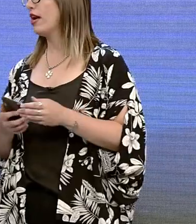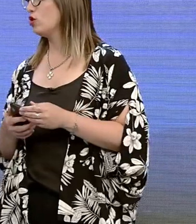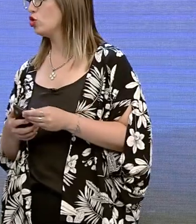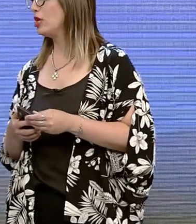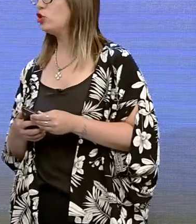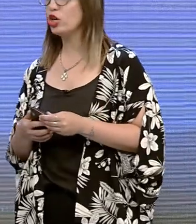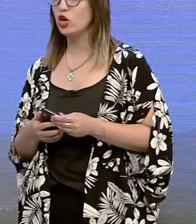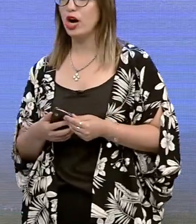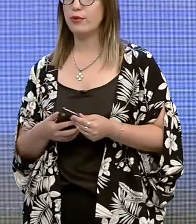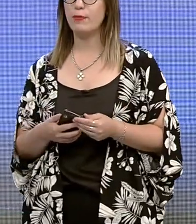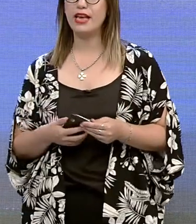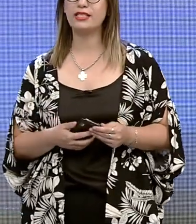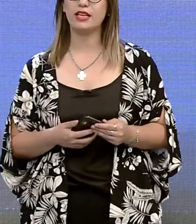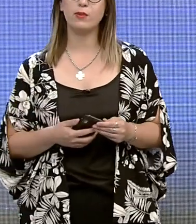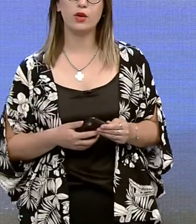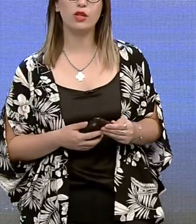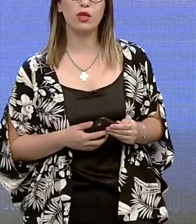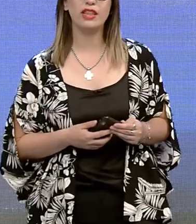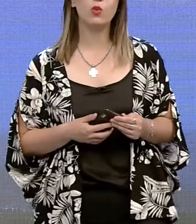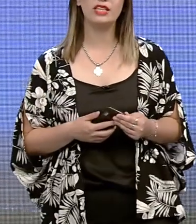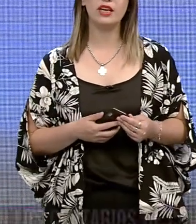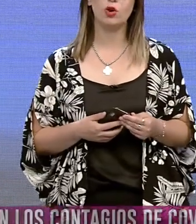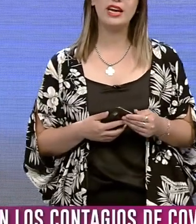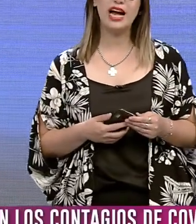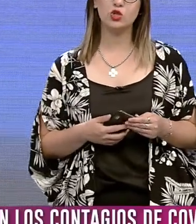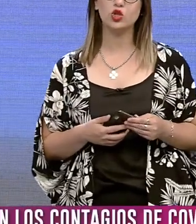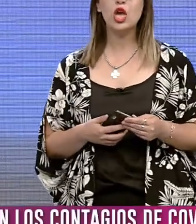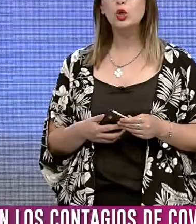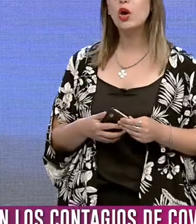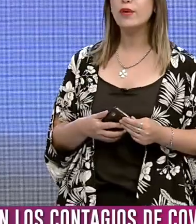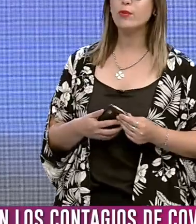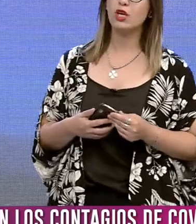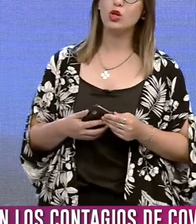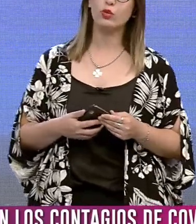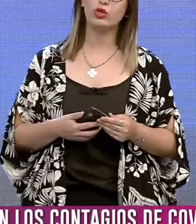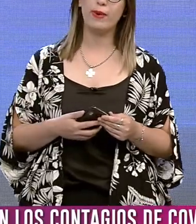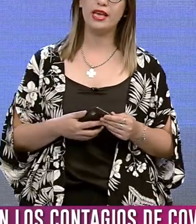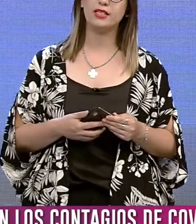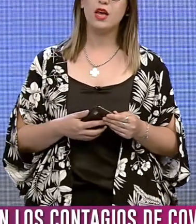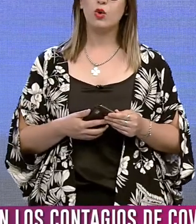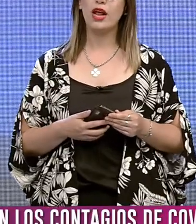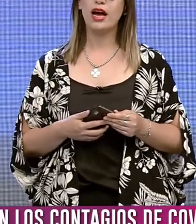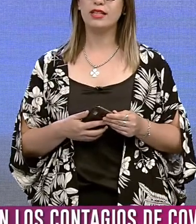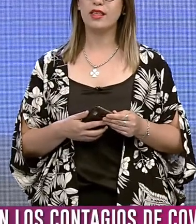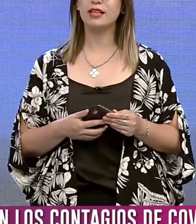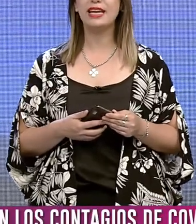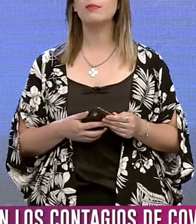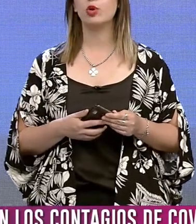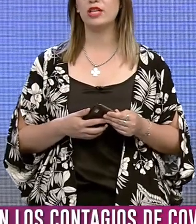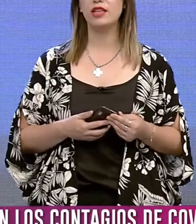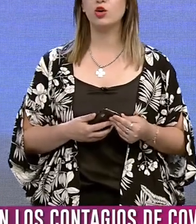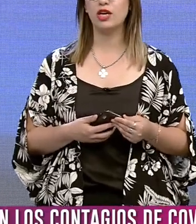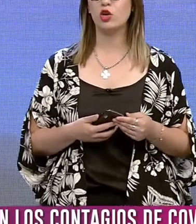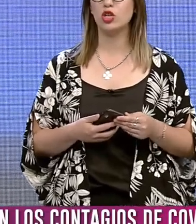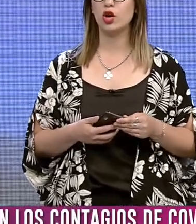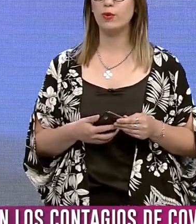récord de casos histórico a nivel país. Estamos hablando de más de 42.000 casos. Nunca habíamos tenido en nuestro país una cantidad tan